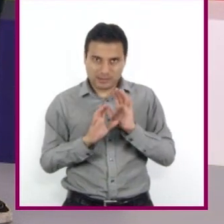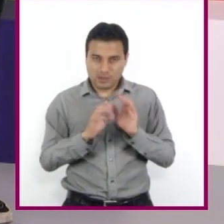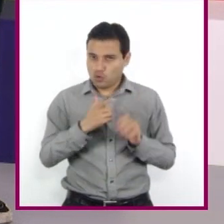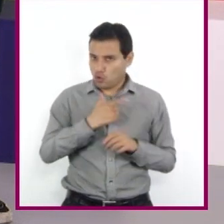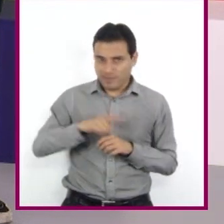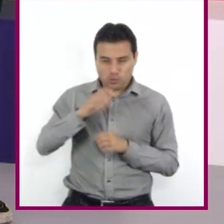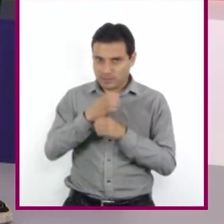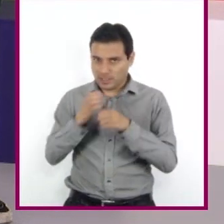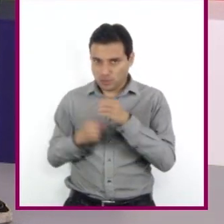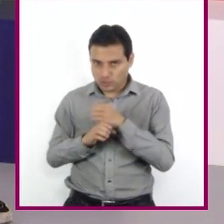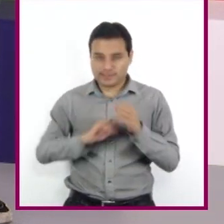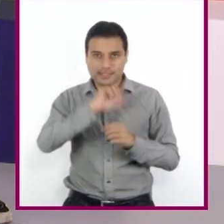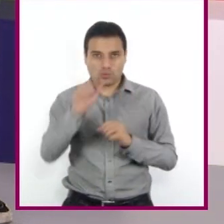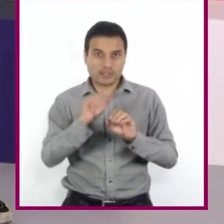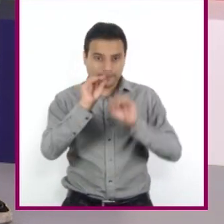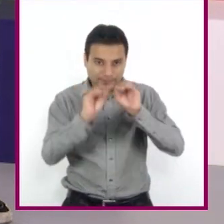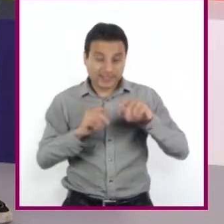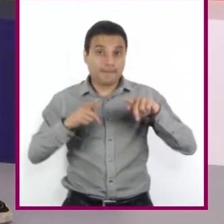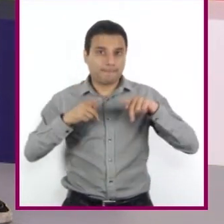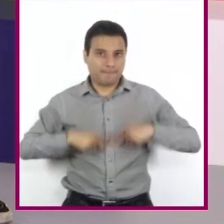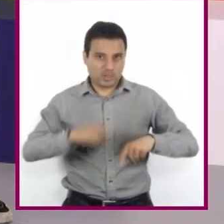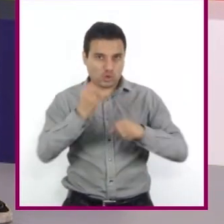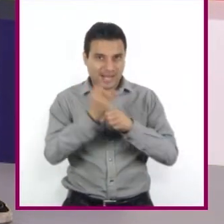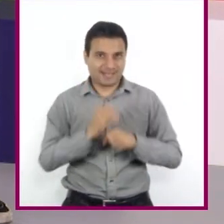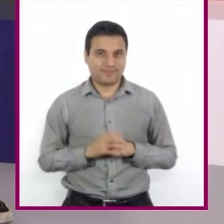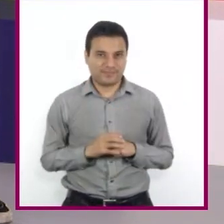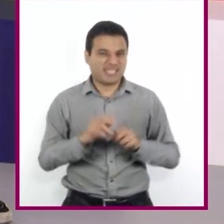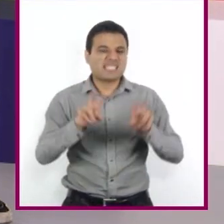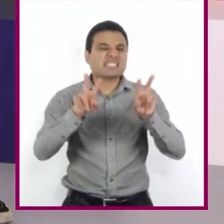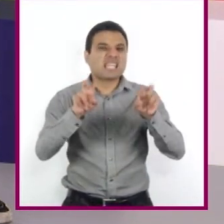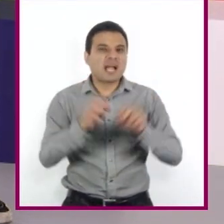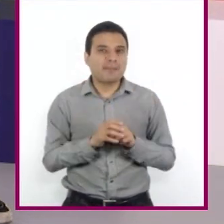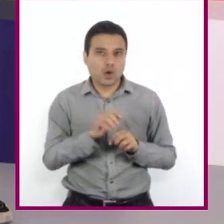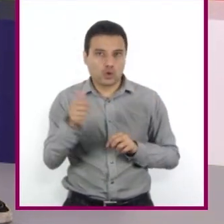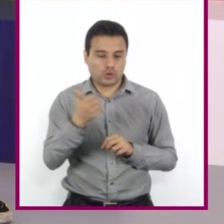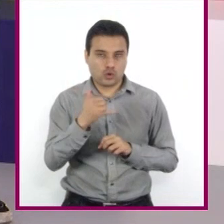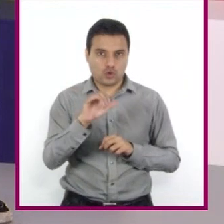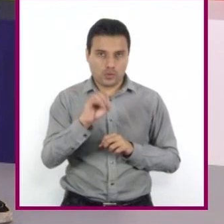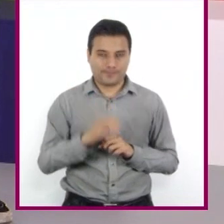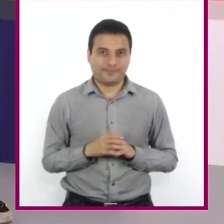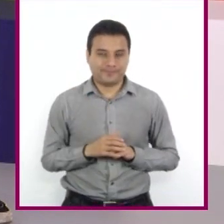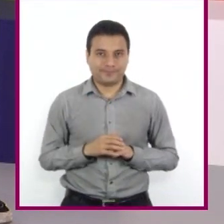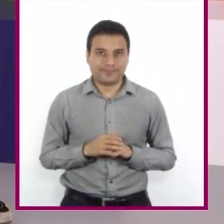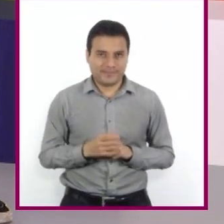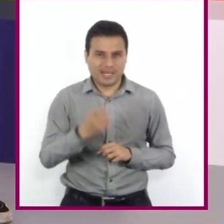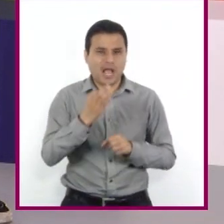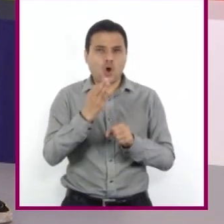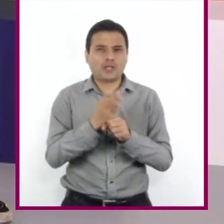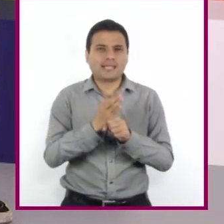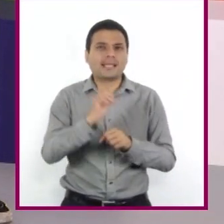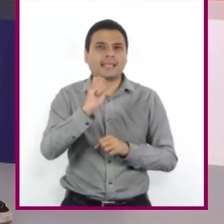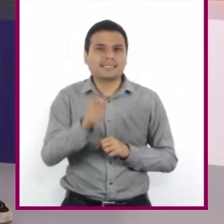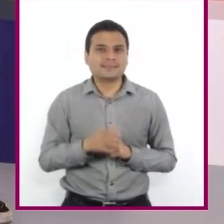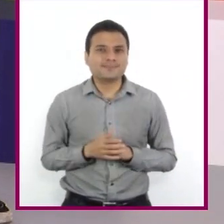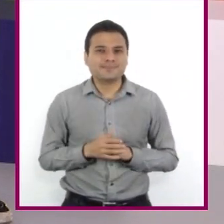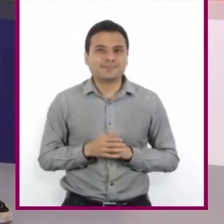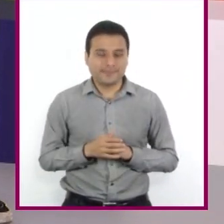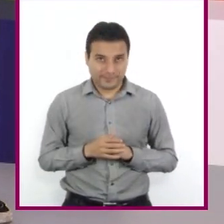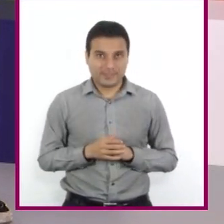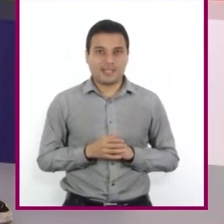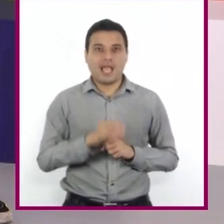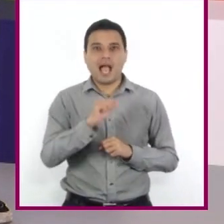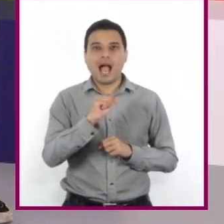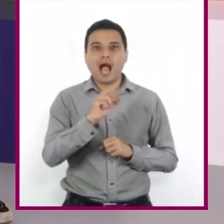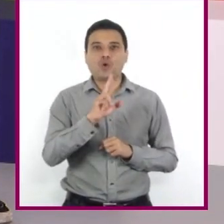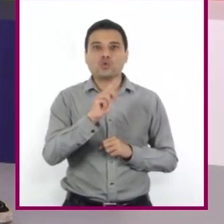un personaje, denominado nuestro otro yo. En esta ocasión, hablaremos del autorretrato y del